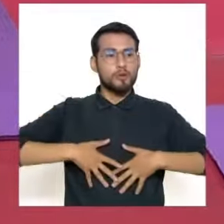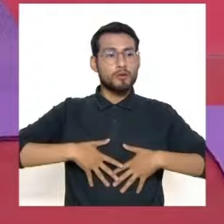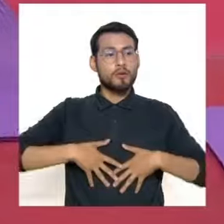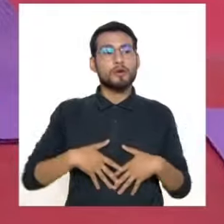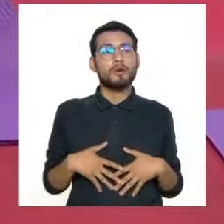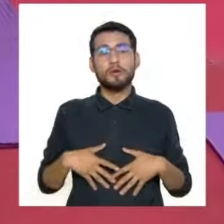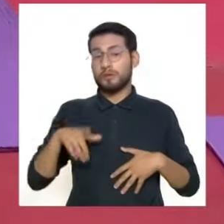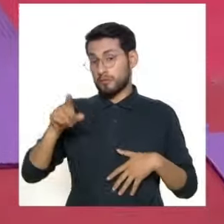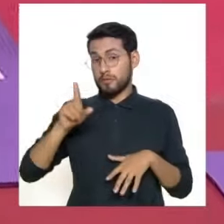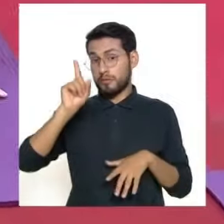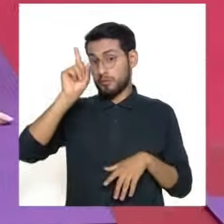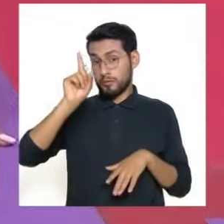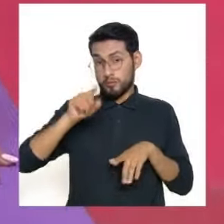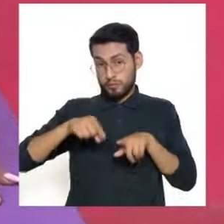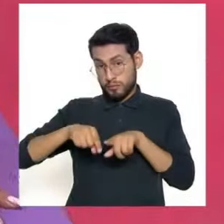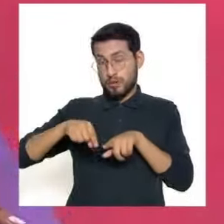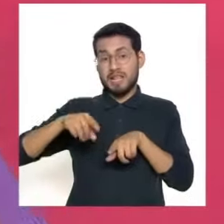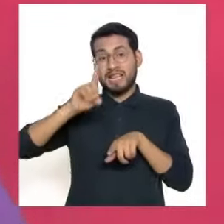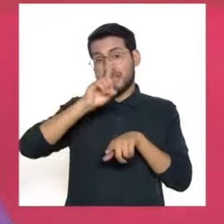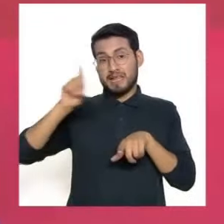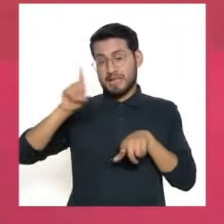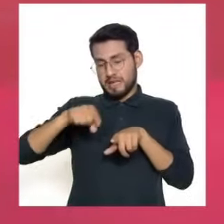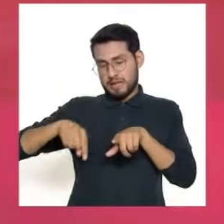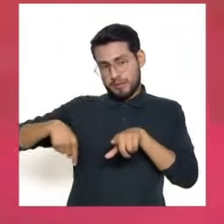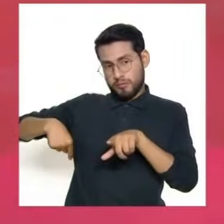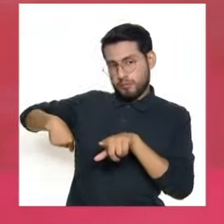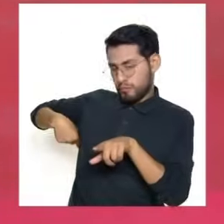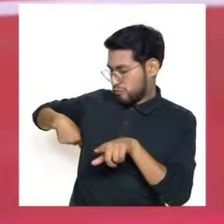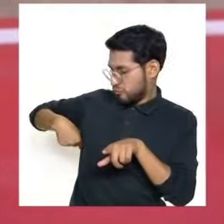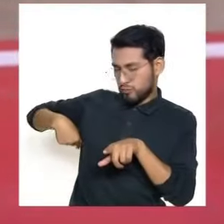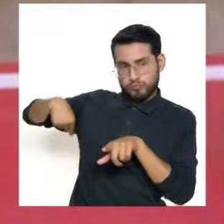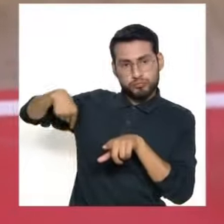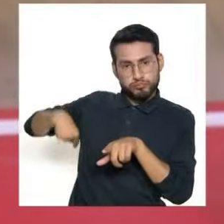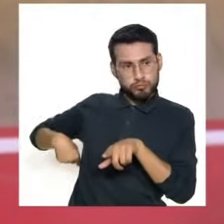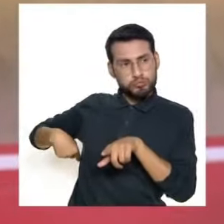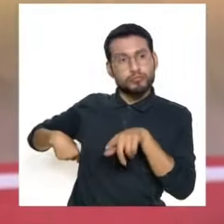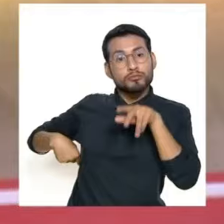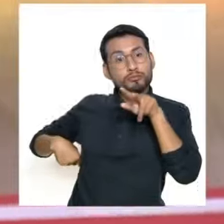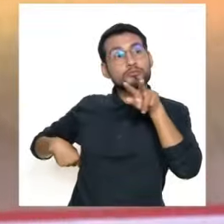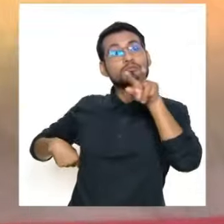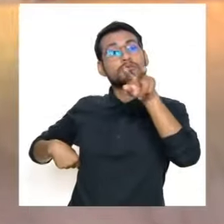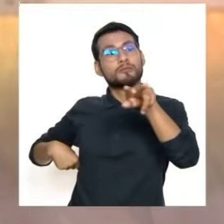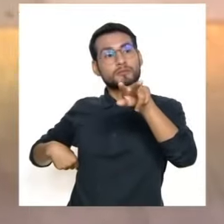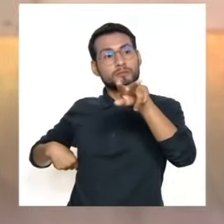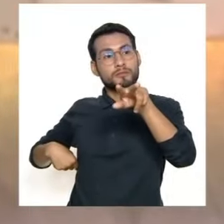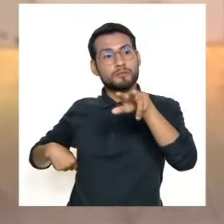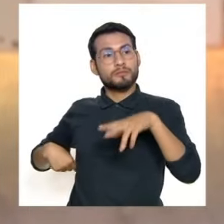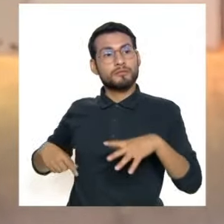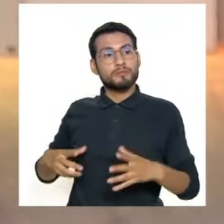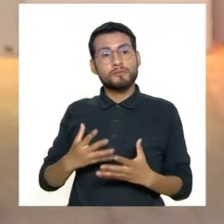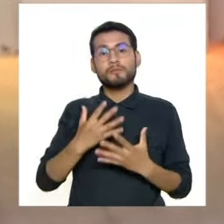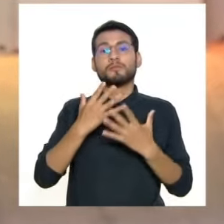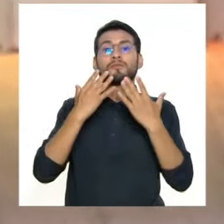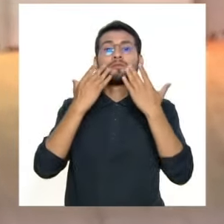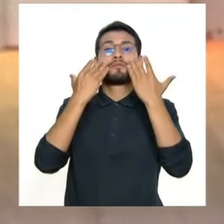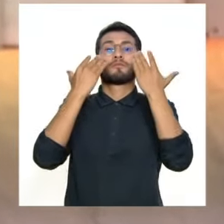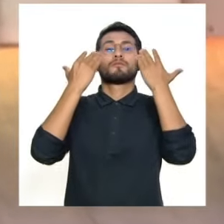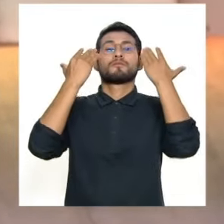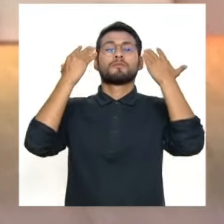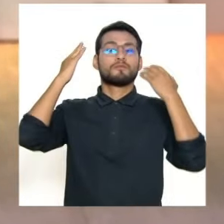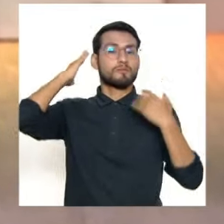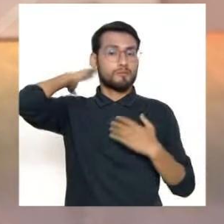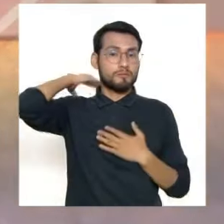derecho hacia atrás un paso largo apoyo la rodilla en el suelo y miro al frente inhalo alargo la